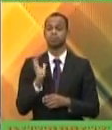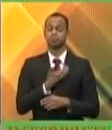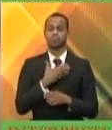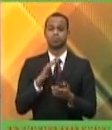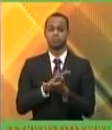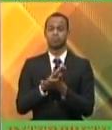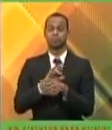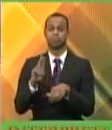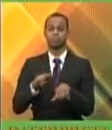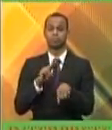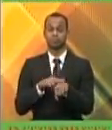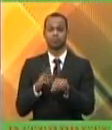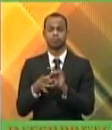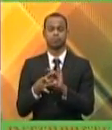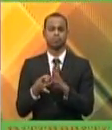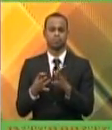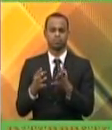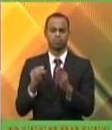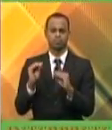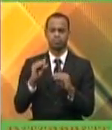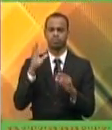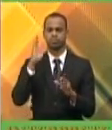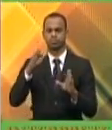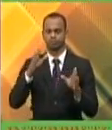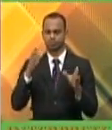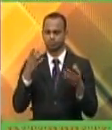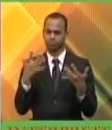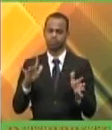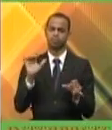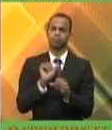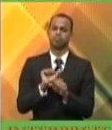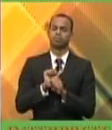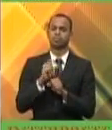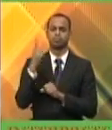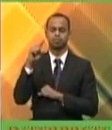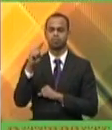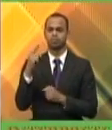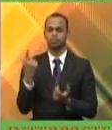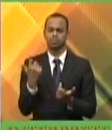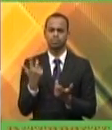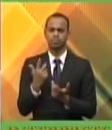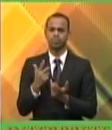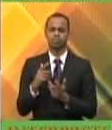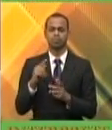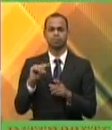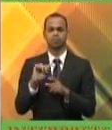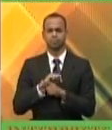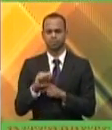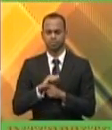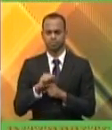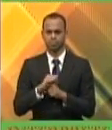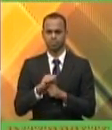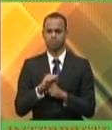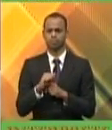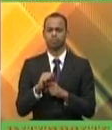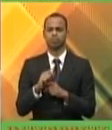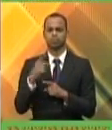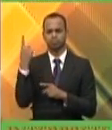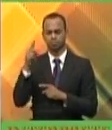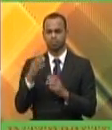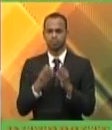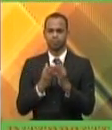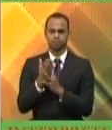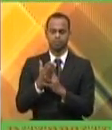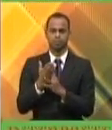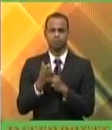nacional de la judicatura que va a trabajar y que ya está trabajando en talleres para el